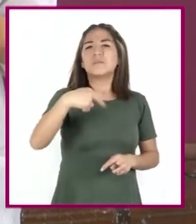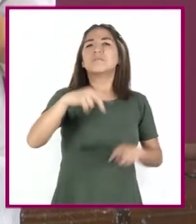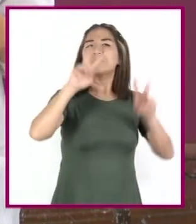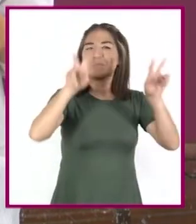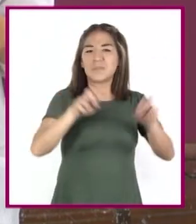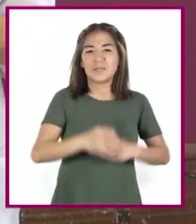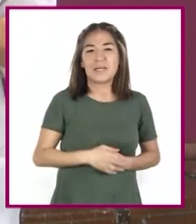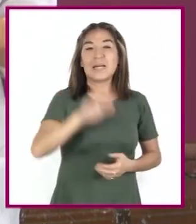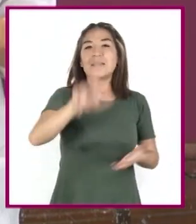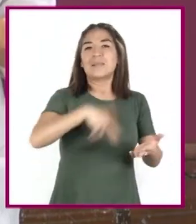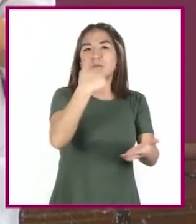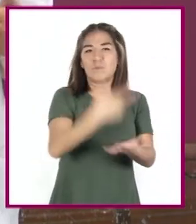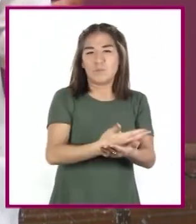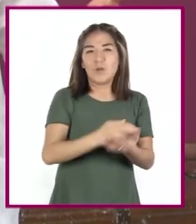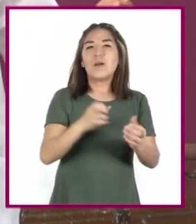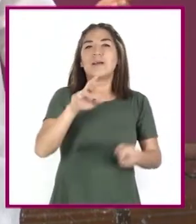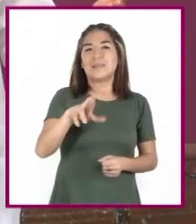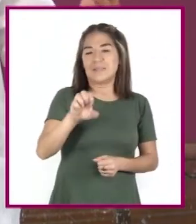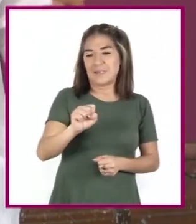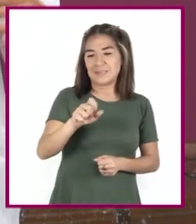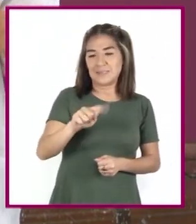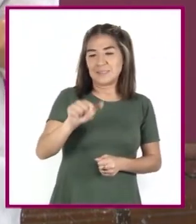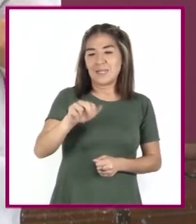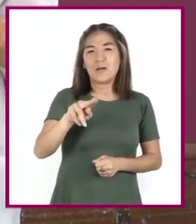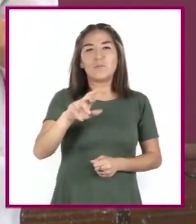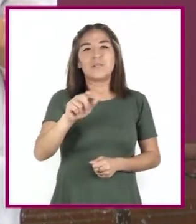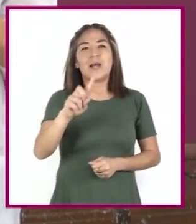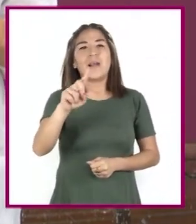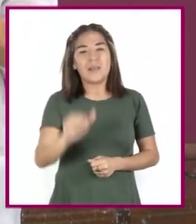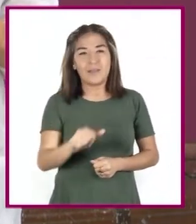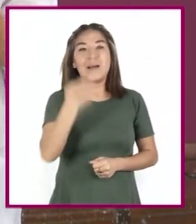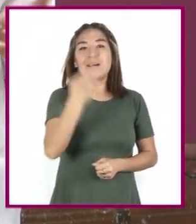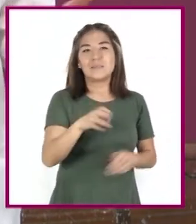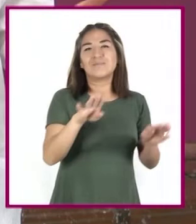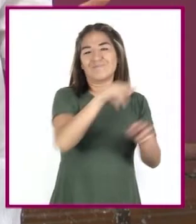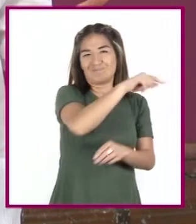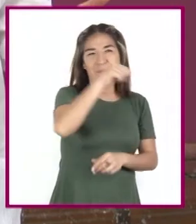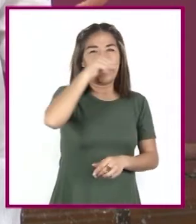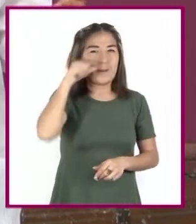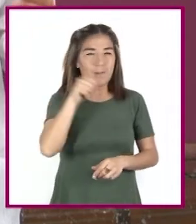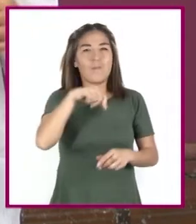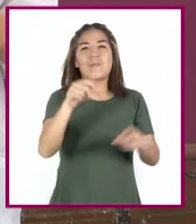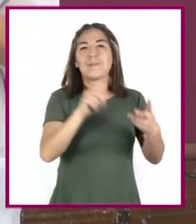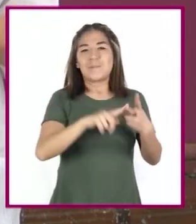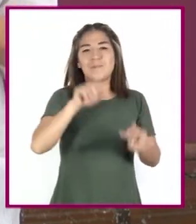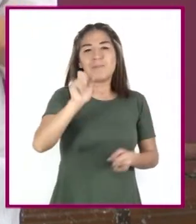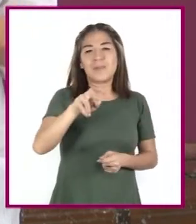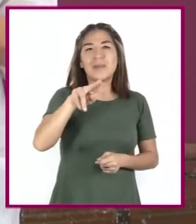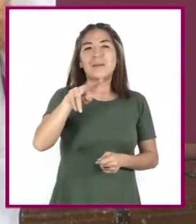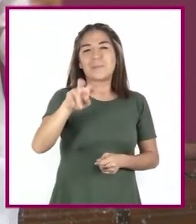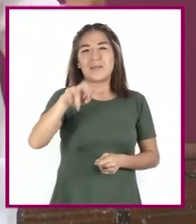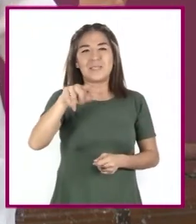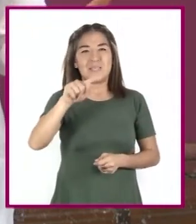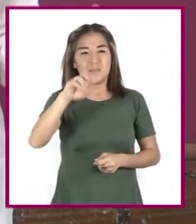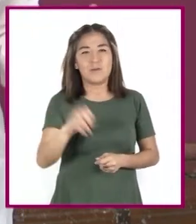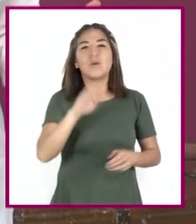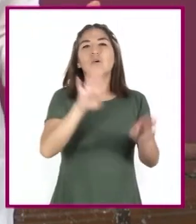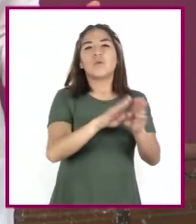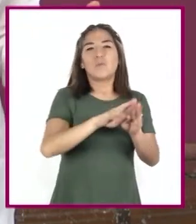la República Restaurada. Benito Juárez y Sebastián Lerdo de Tejada, quienes ocuparon la silla presidencial